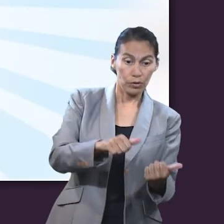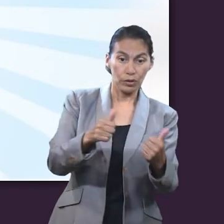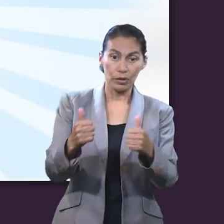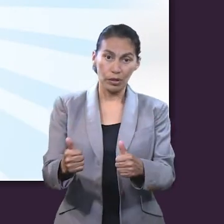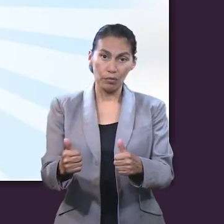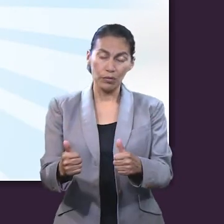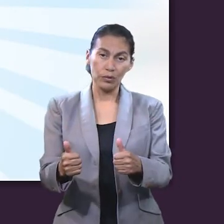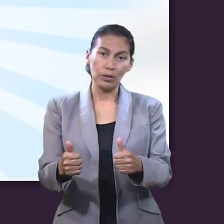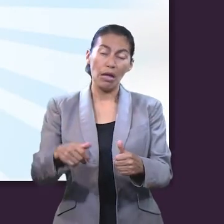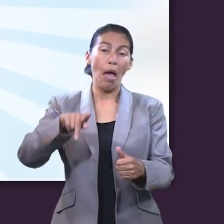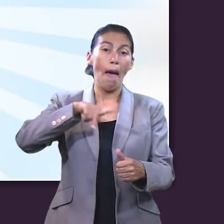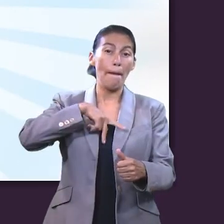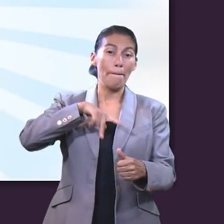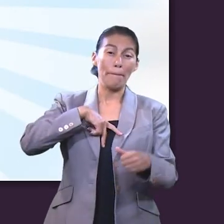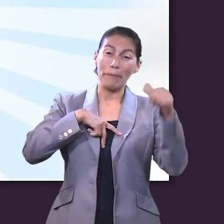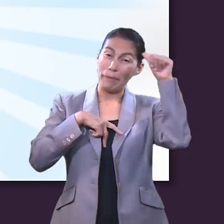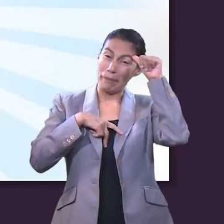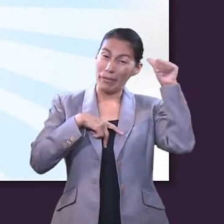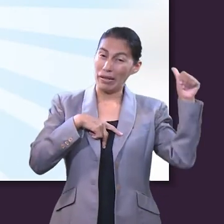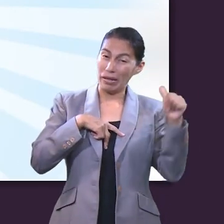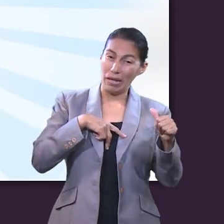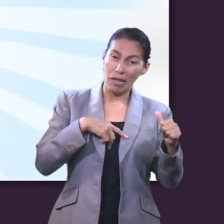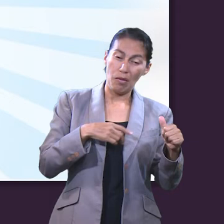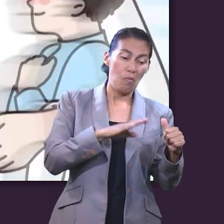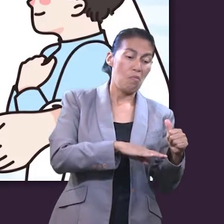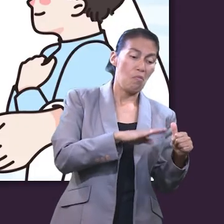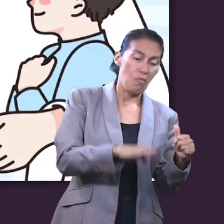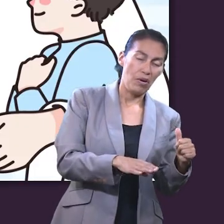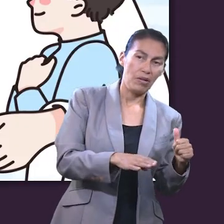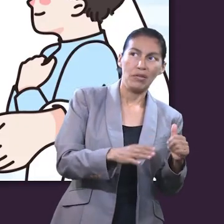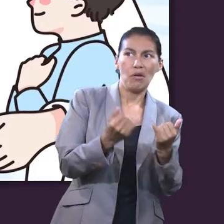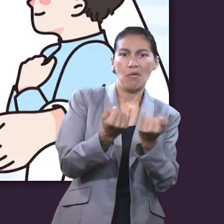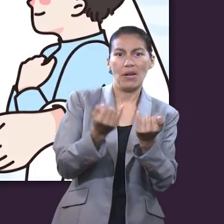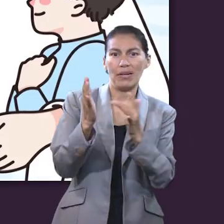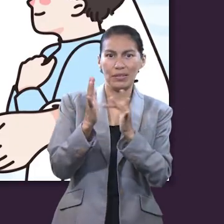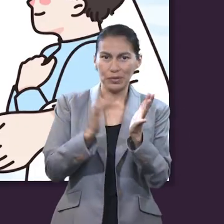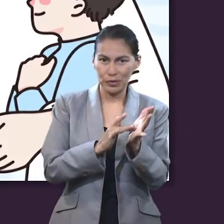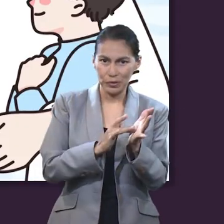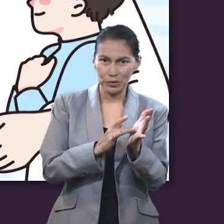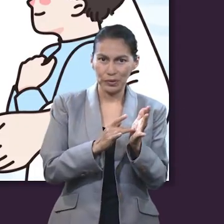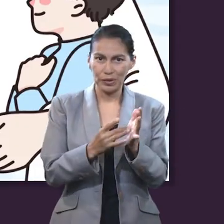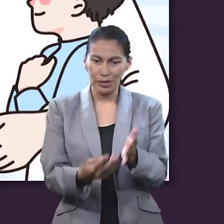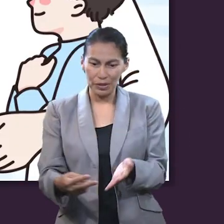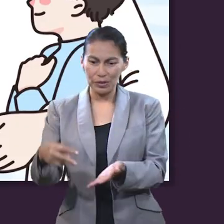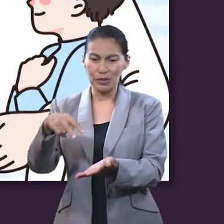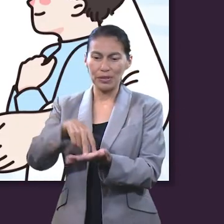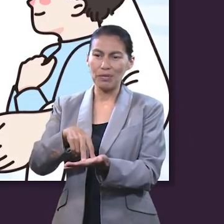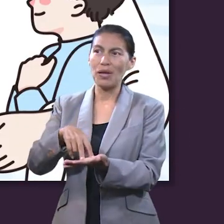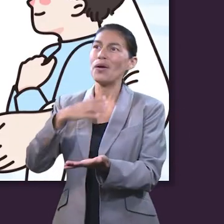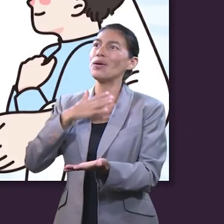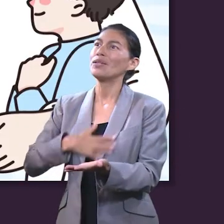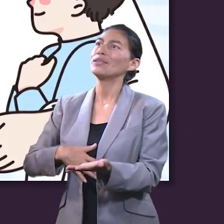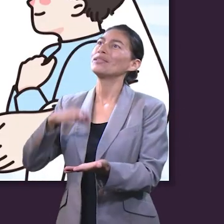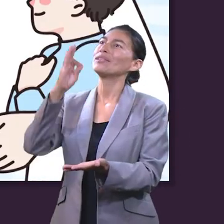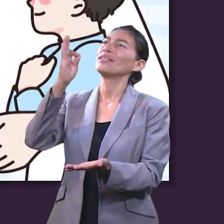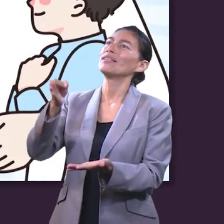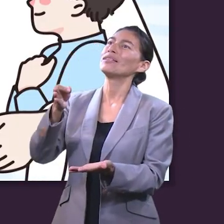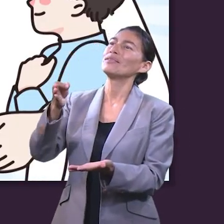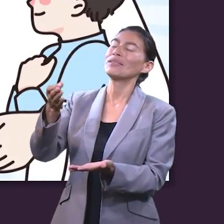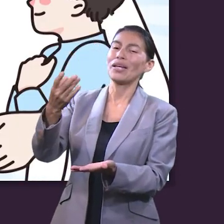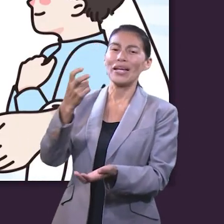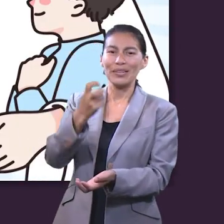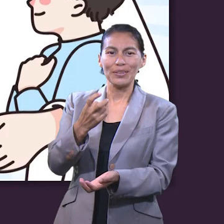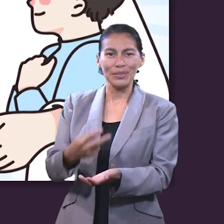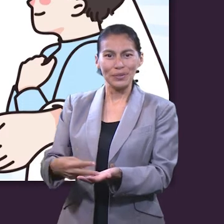bautizamos, morimos a nuestros propios pecados junto con Jesús. Recibimos su justicia y